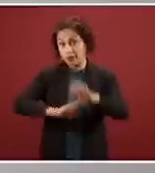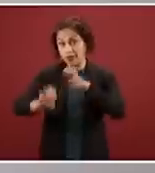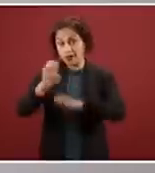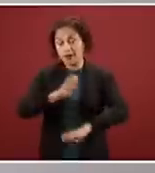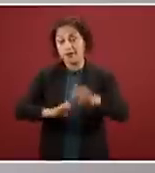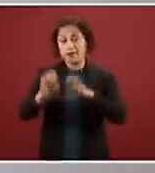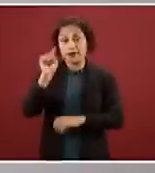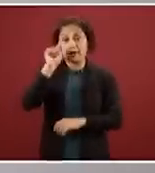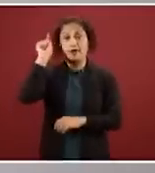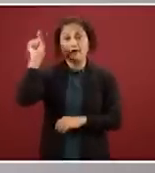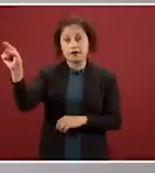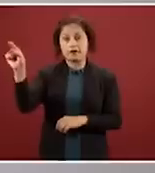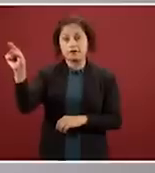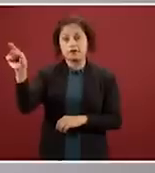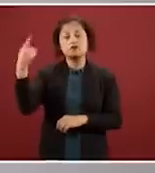con